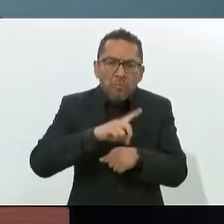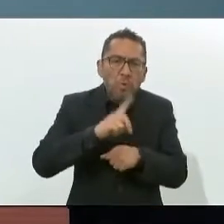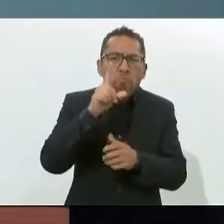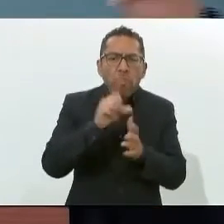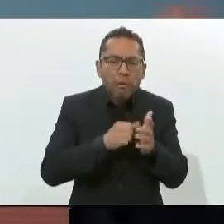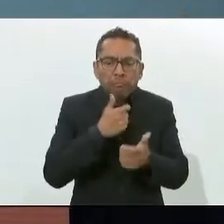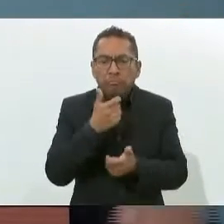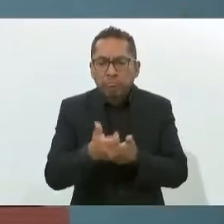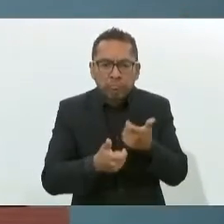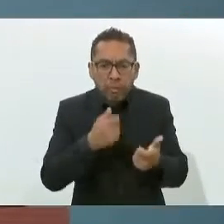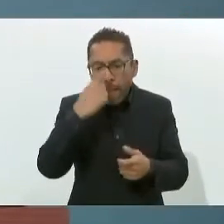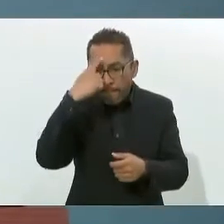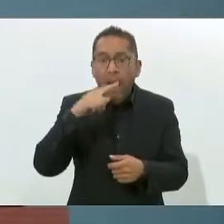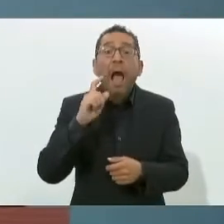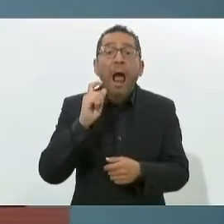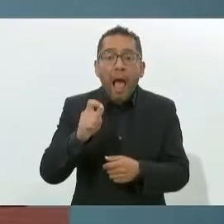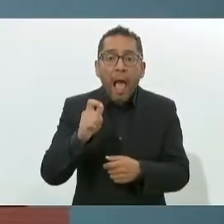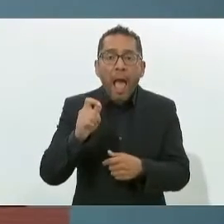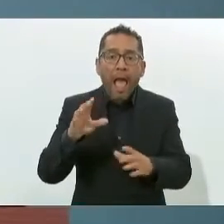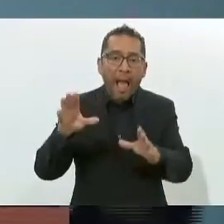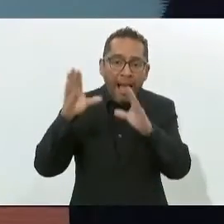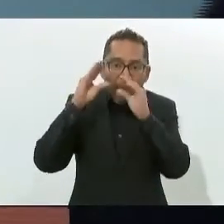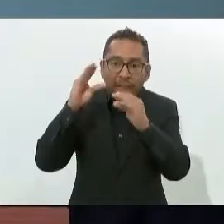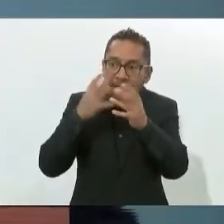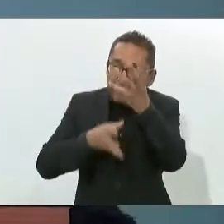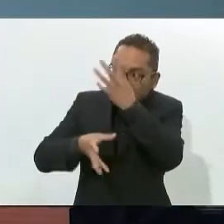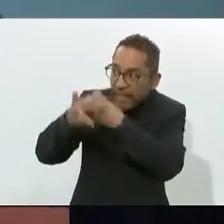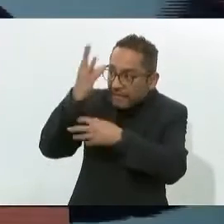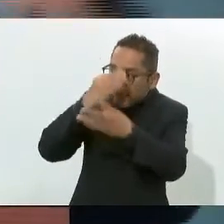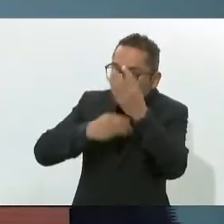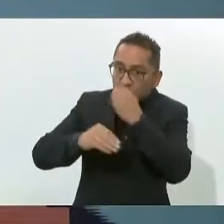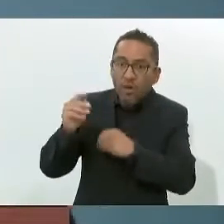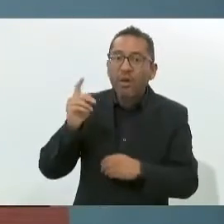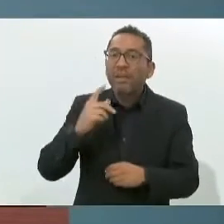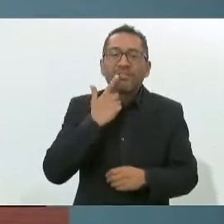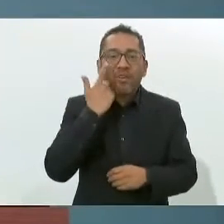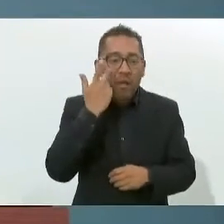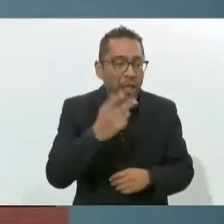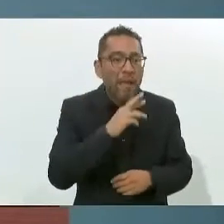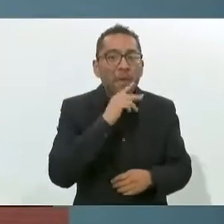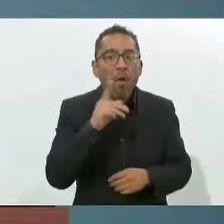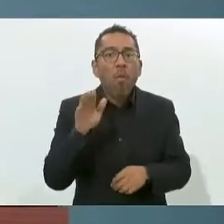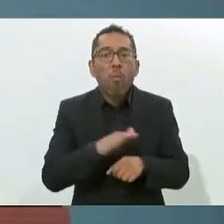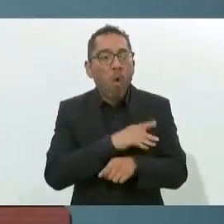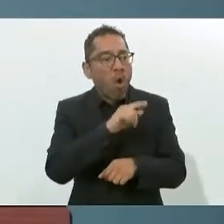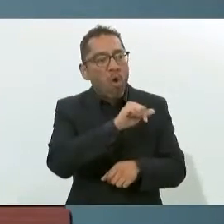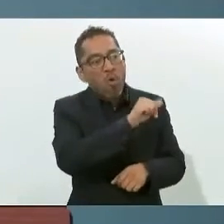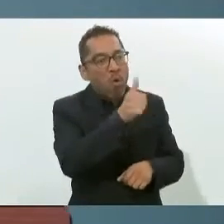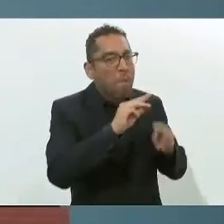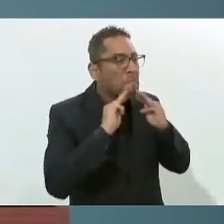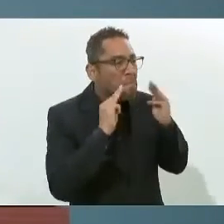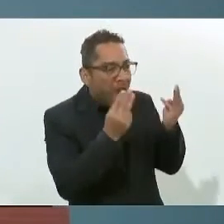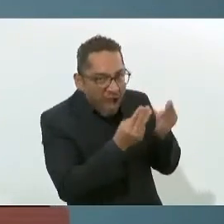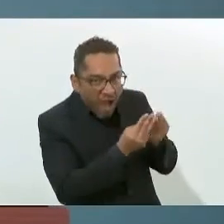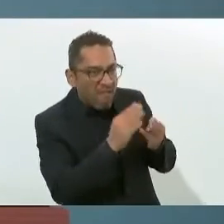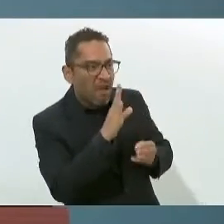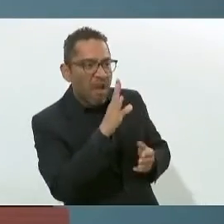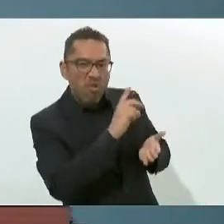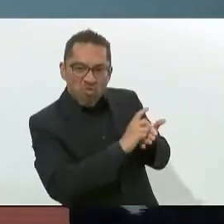para que se capaciten y no sean enganchados por la delincuencia